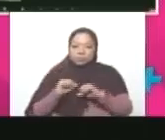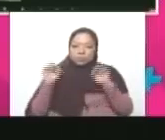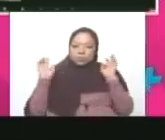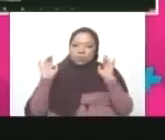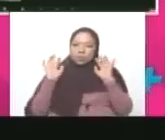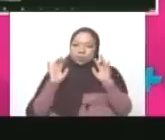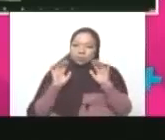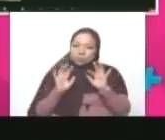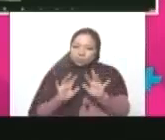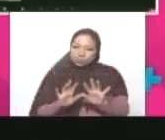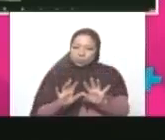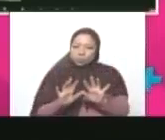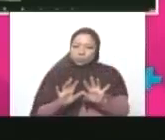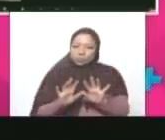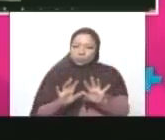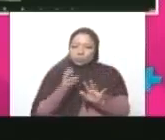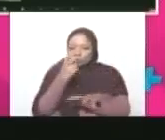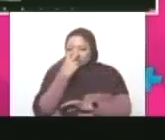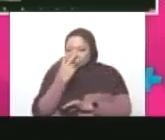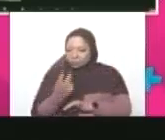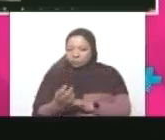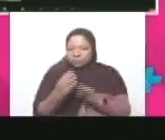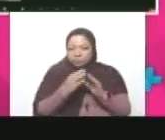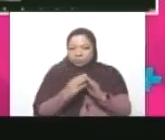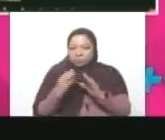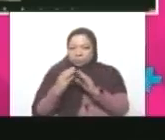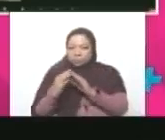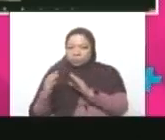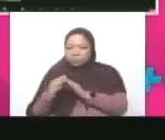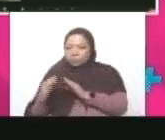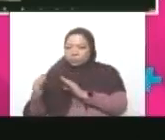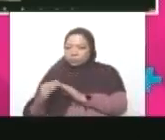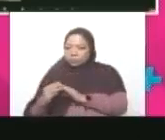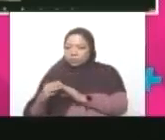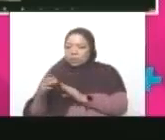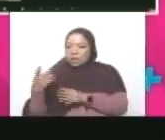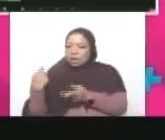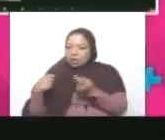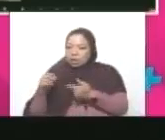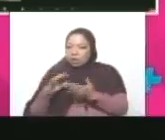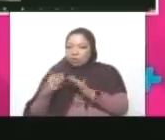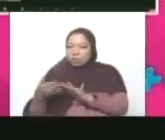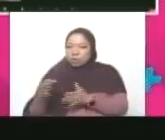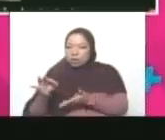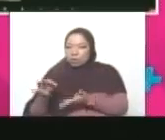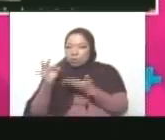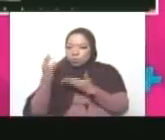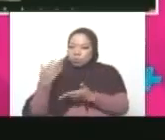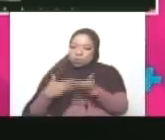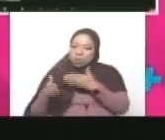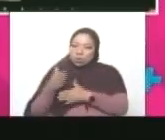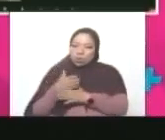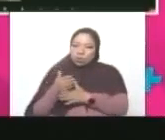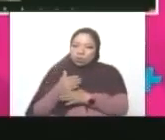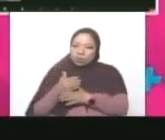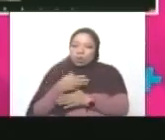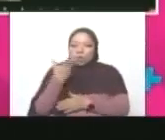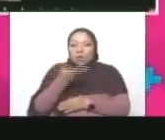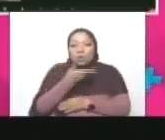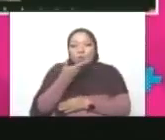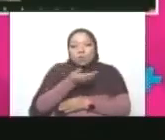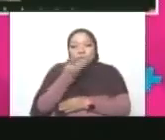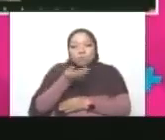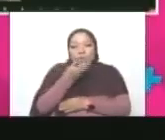locales, las visitas casa por casa, el cafecito militante, el sancocho comunitario,